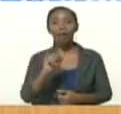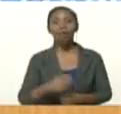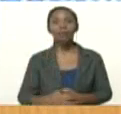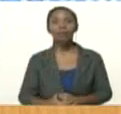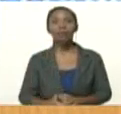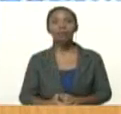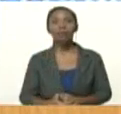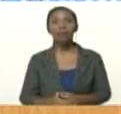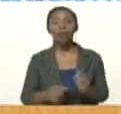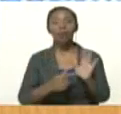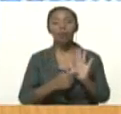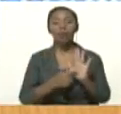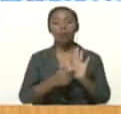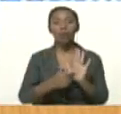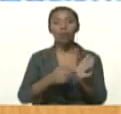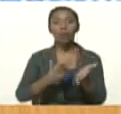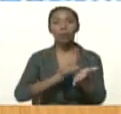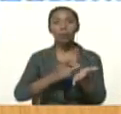Huawei.